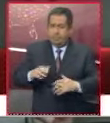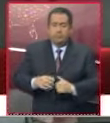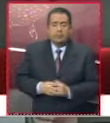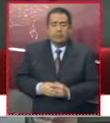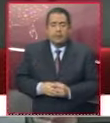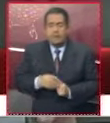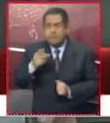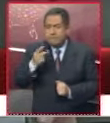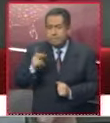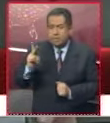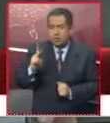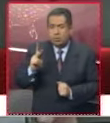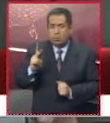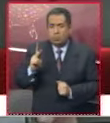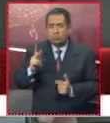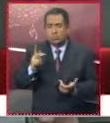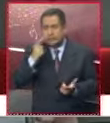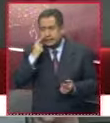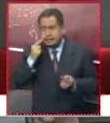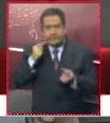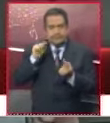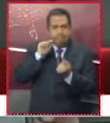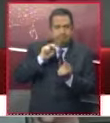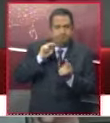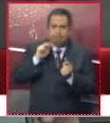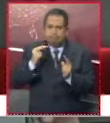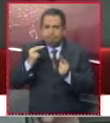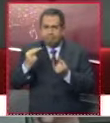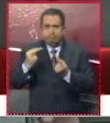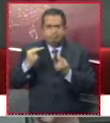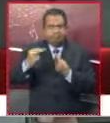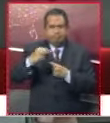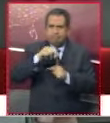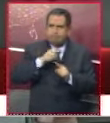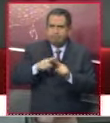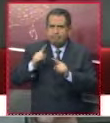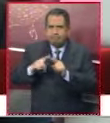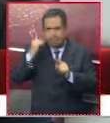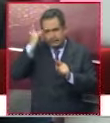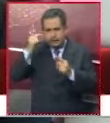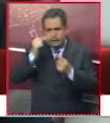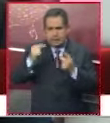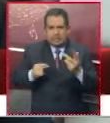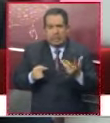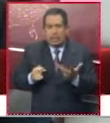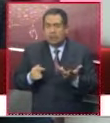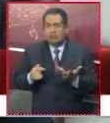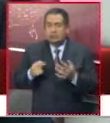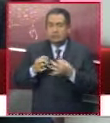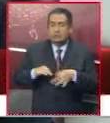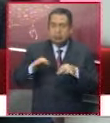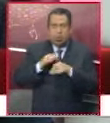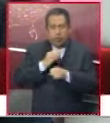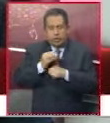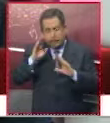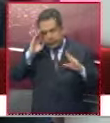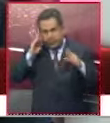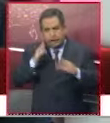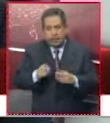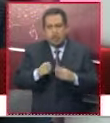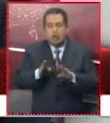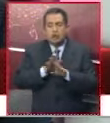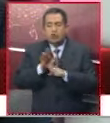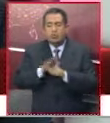No obstante, la amplitud de aristas que el concepto de responsabilidad administrativa de los servidores públicos tiene, me enfocaré específicamente a los rubros